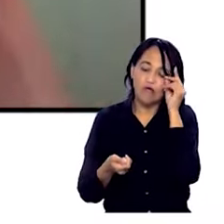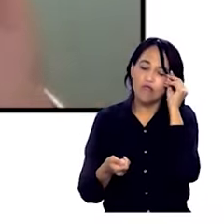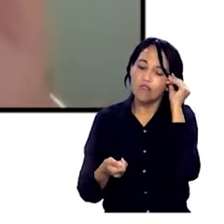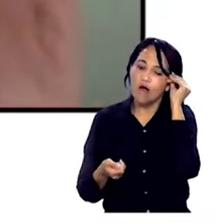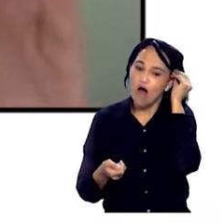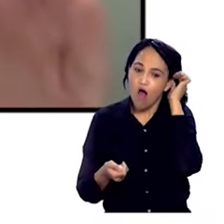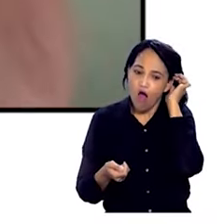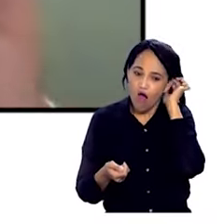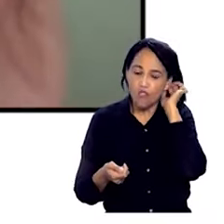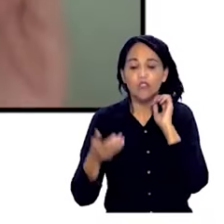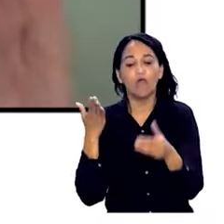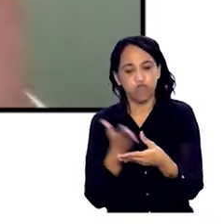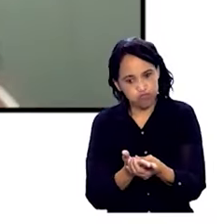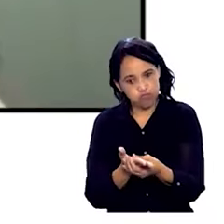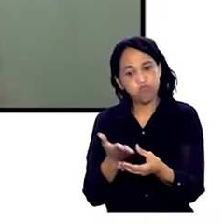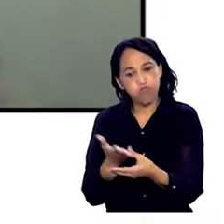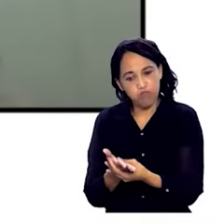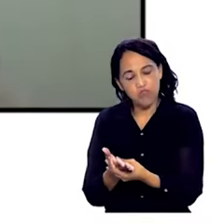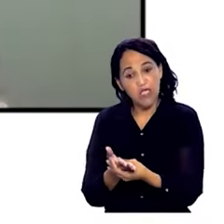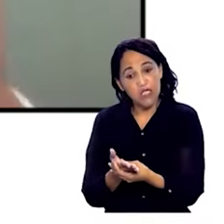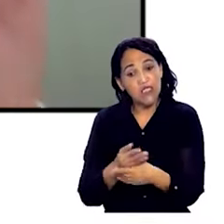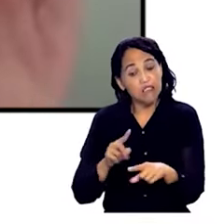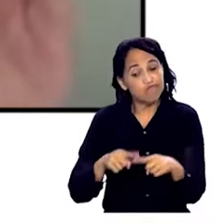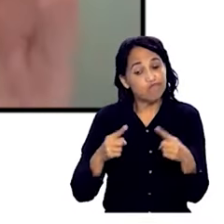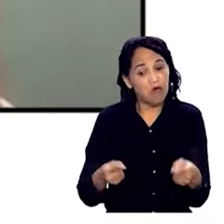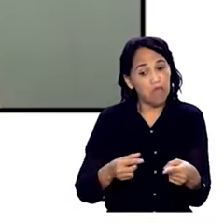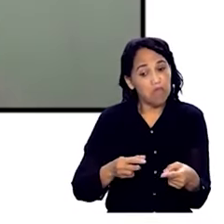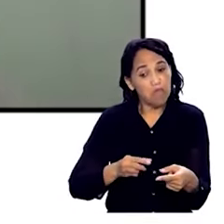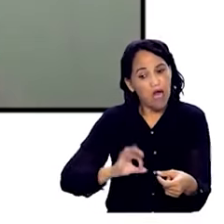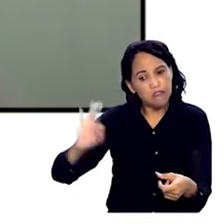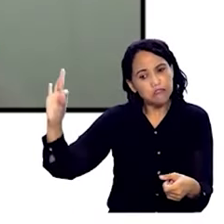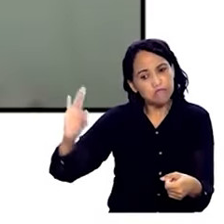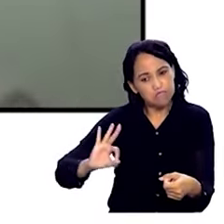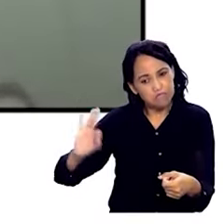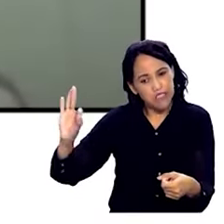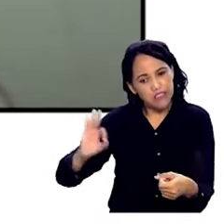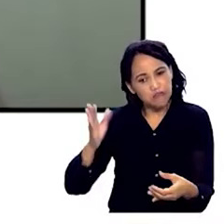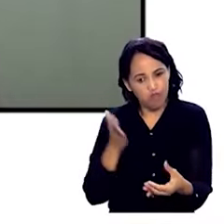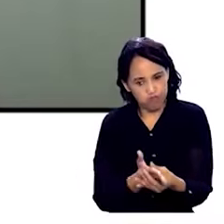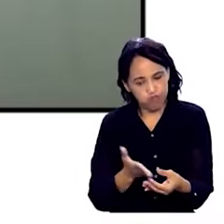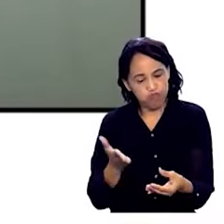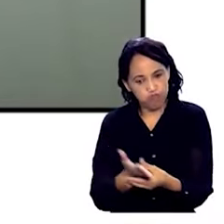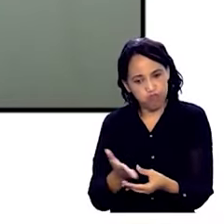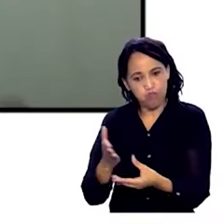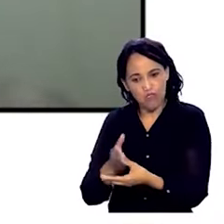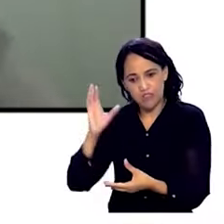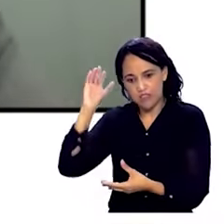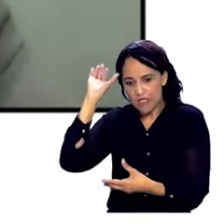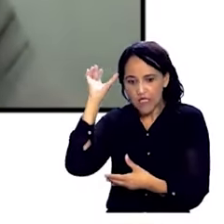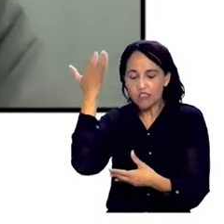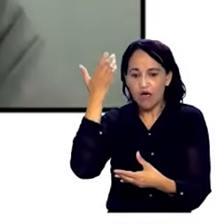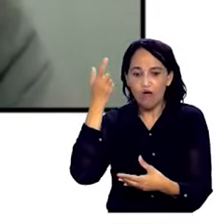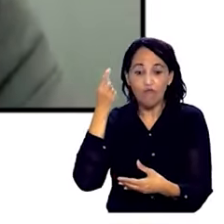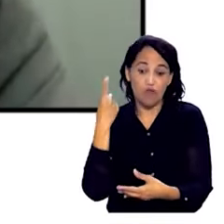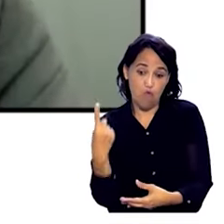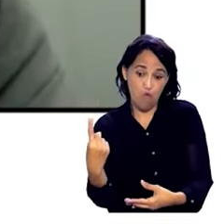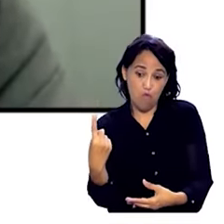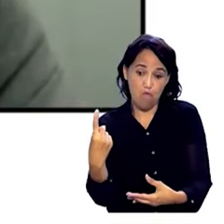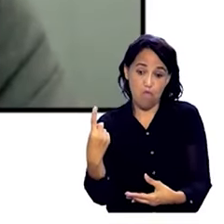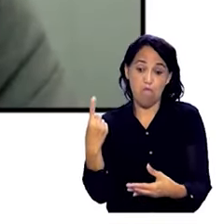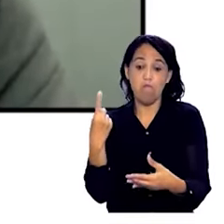causas resu un fallo una causa una sentencia una causa Y en otras situaciones EJ